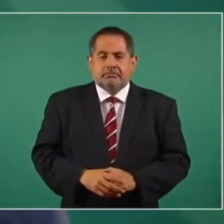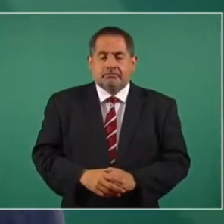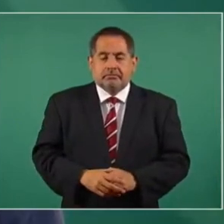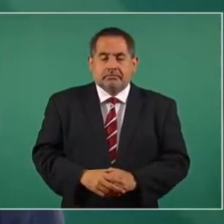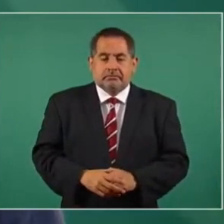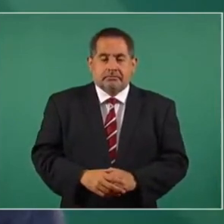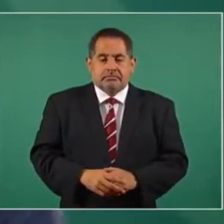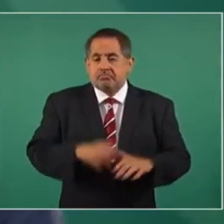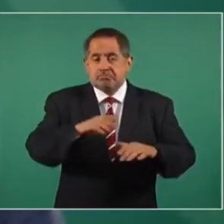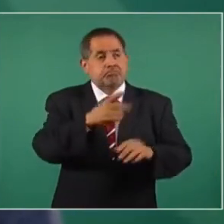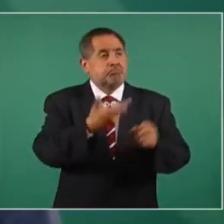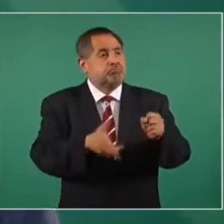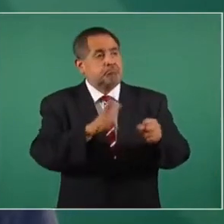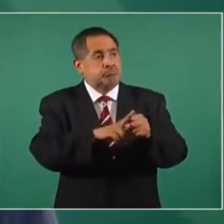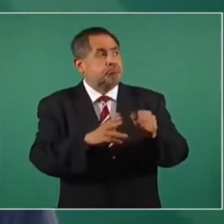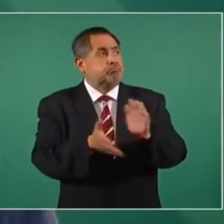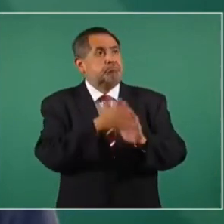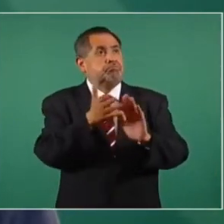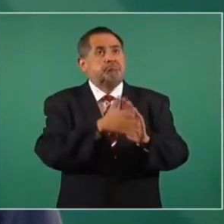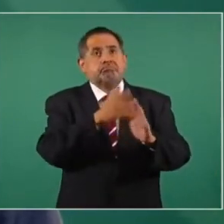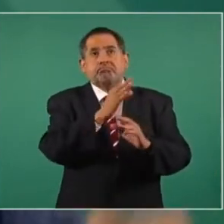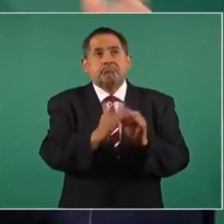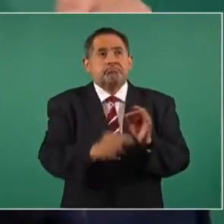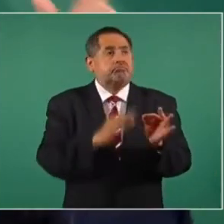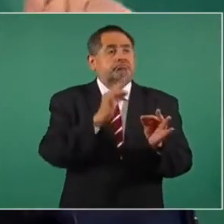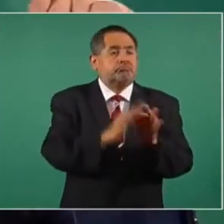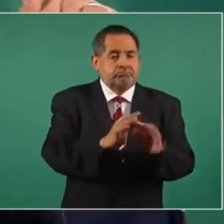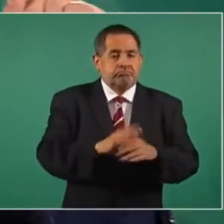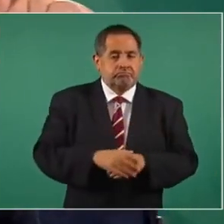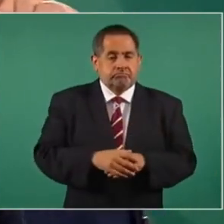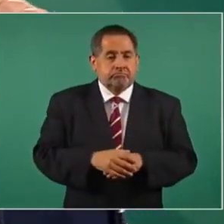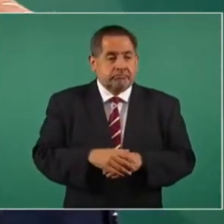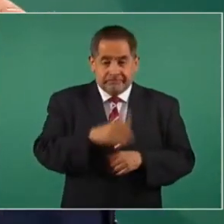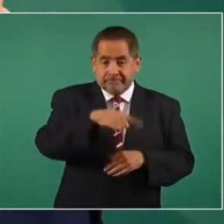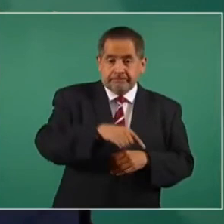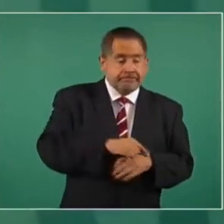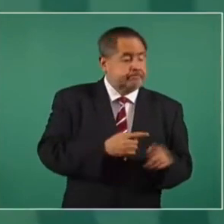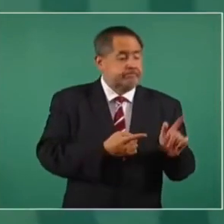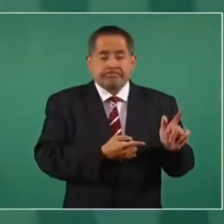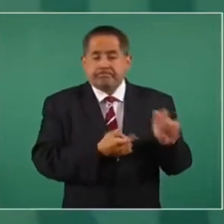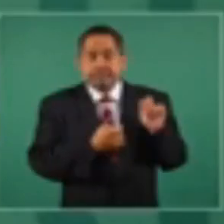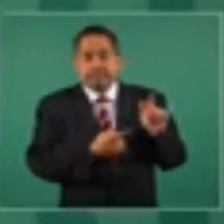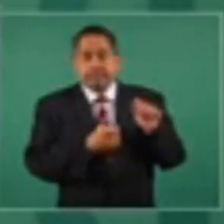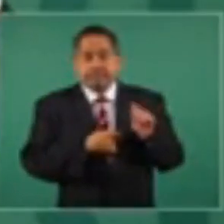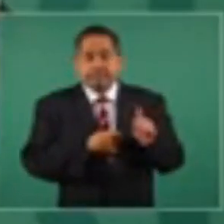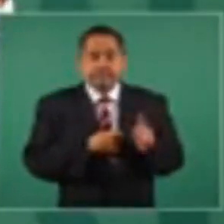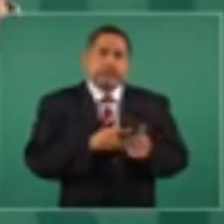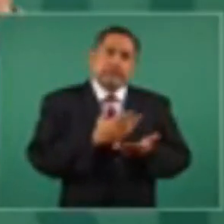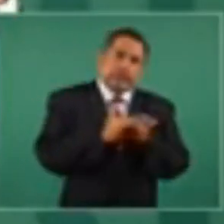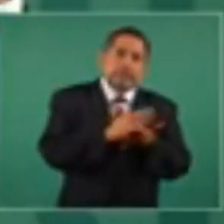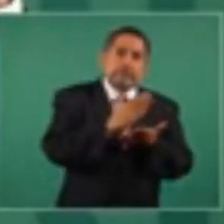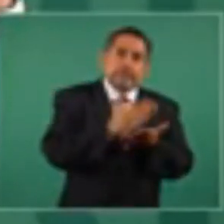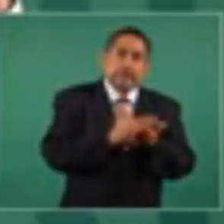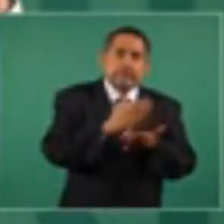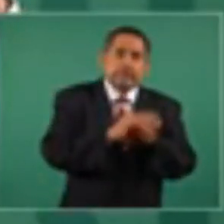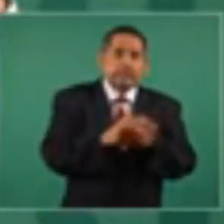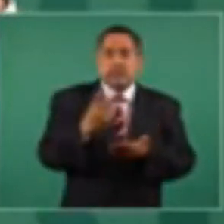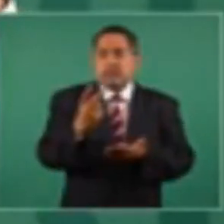Se construía el hospital, lo cobraban 2, 3 veces más